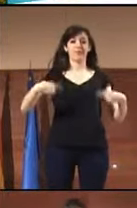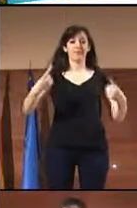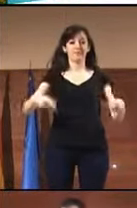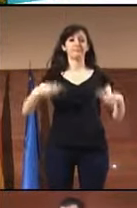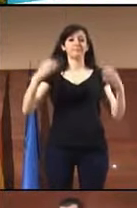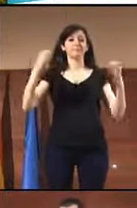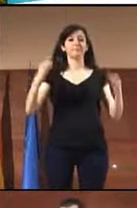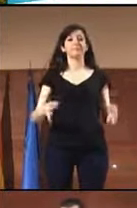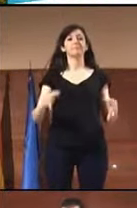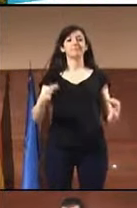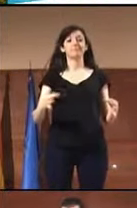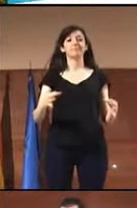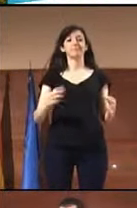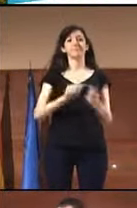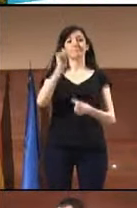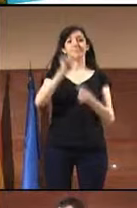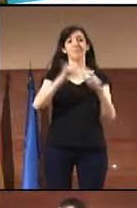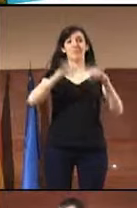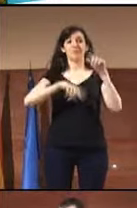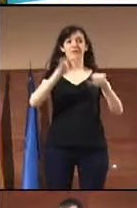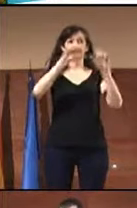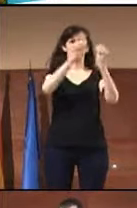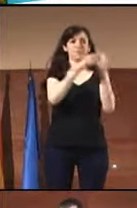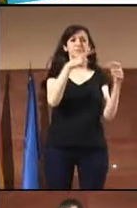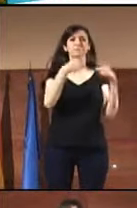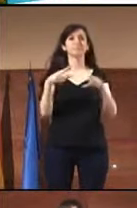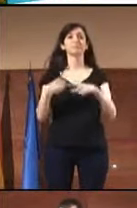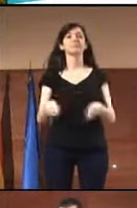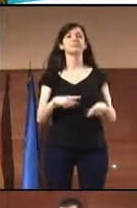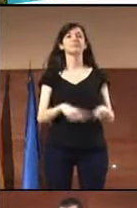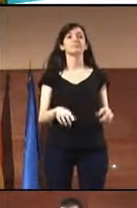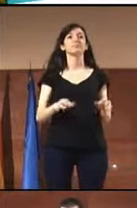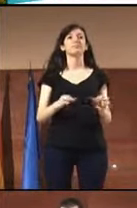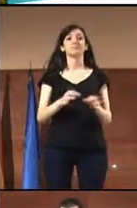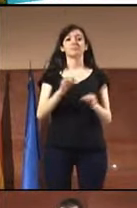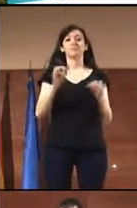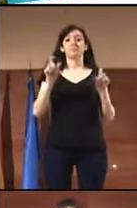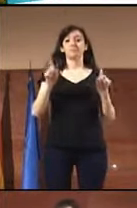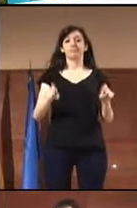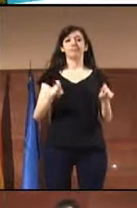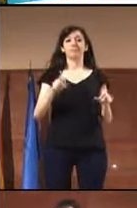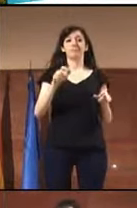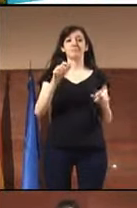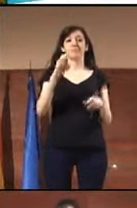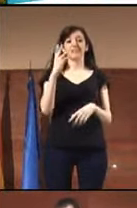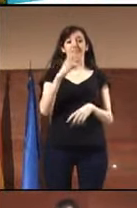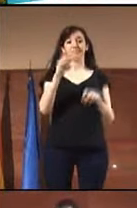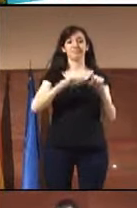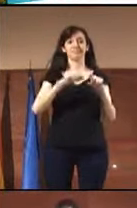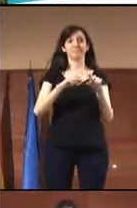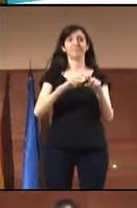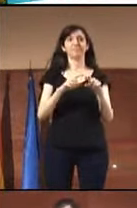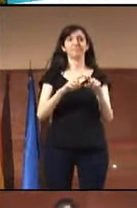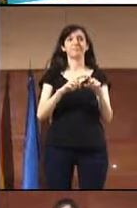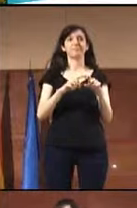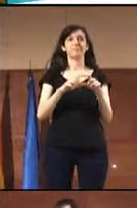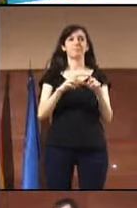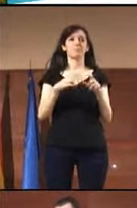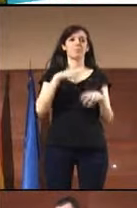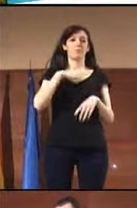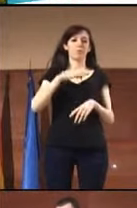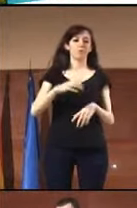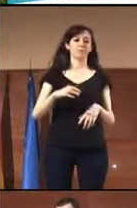altura, dependiendo del modelo, son diferentes, pero se puede anclar en tres posiciones diferentes. Entonces, ese rango de altura se puede recolocar